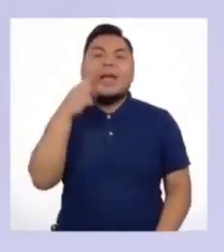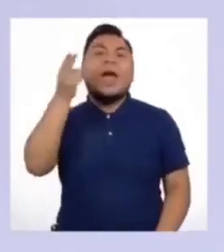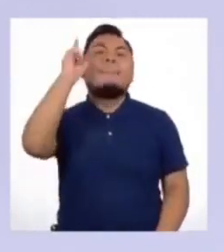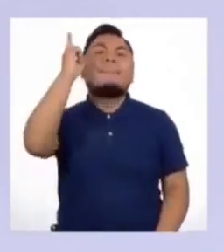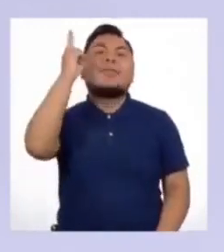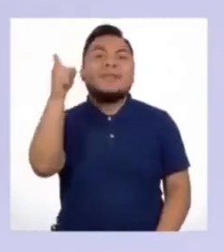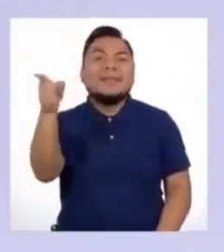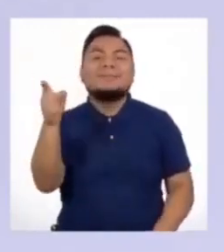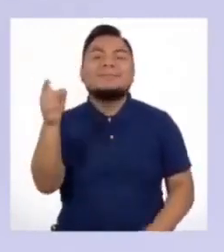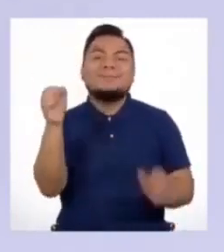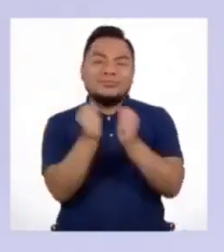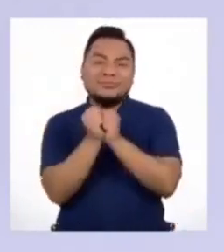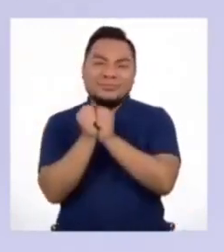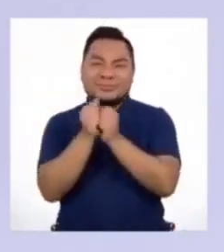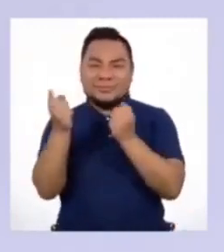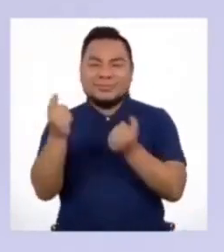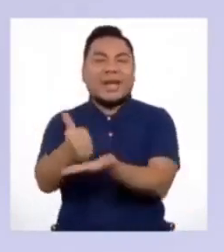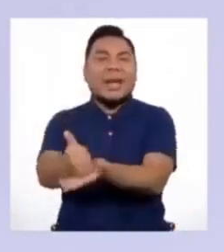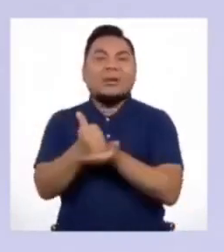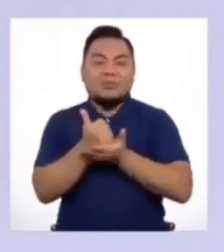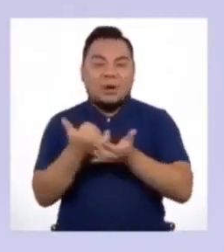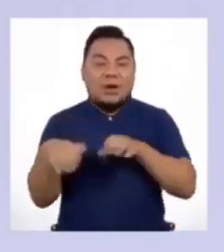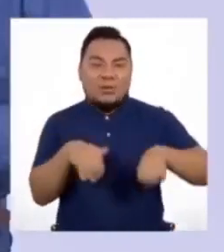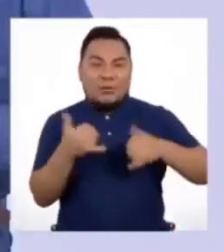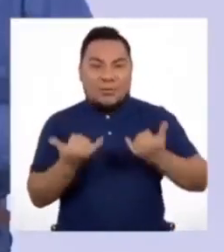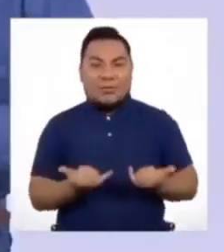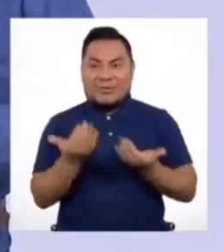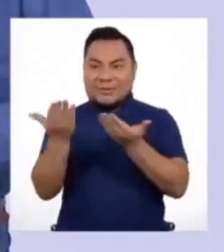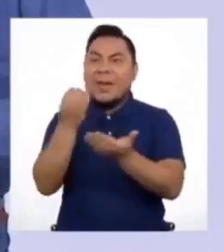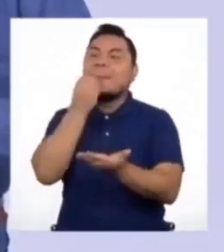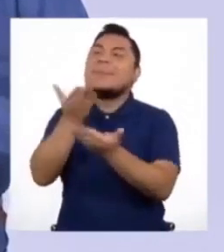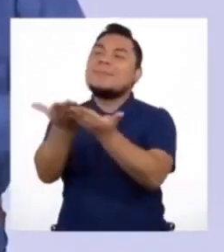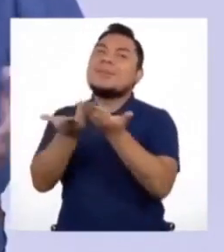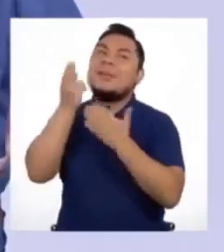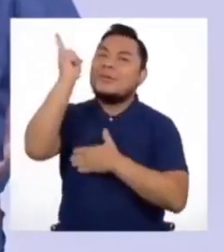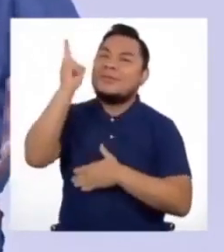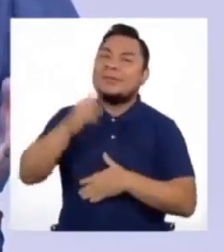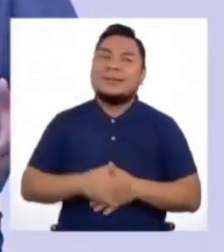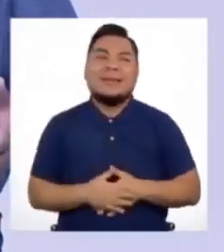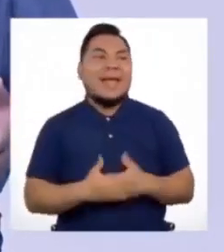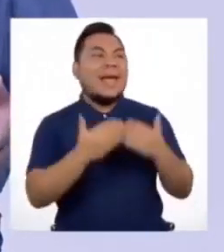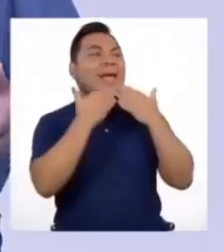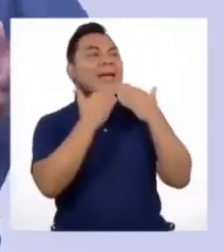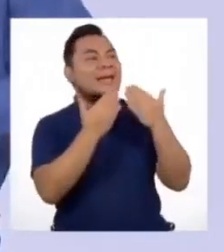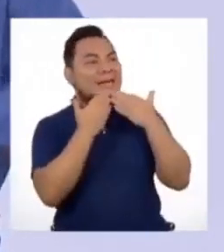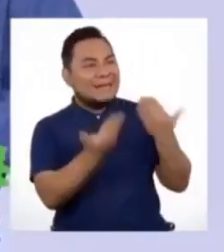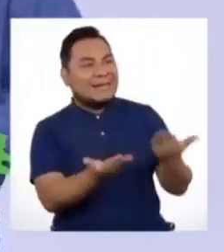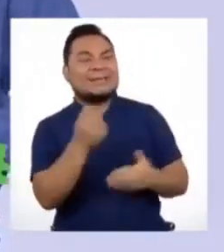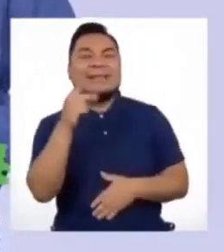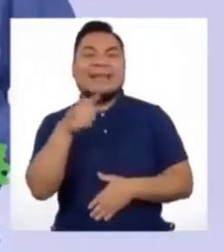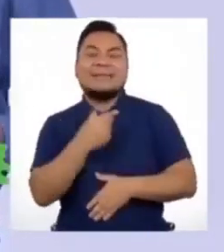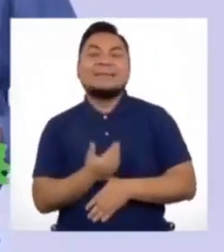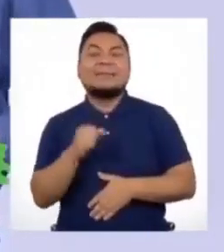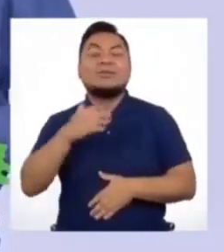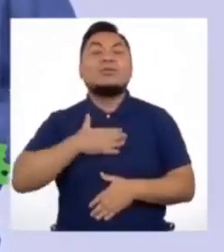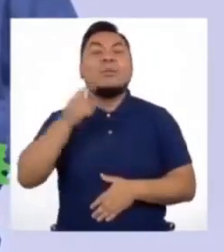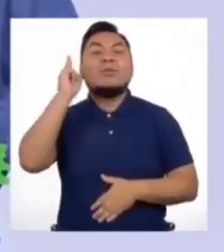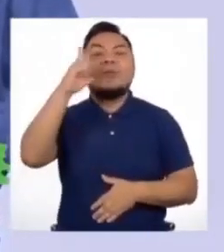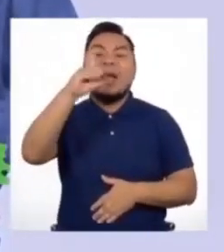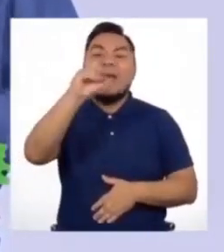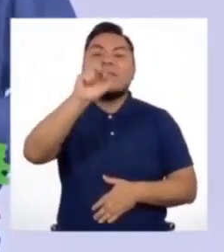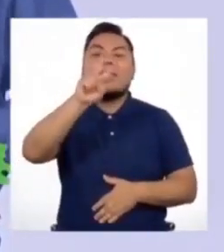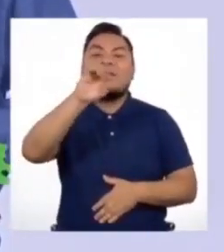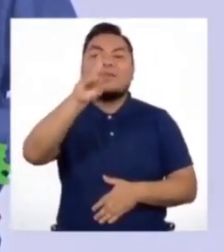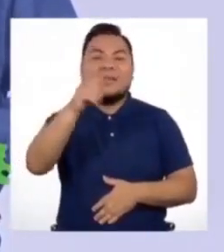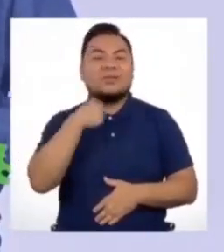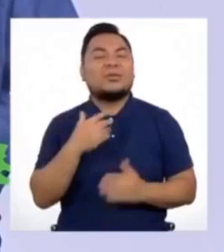profesor para que nos acompañe y nos ayude con nuestra actividad del día de hoy. Bienvenido, profe. Muchas gracias, Patricia. Soy el profesor David Zubiate y